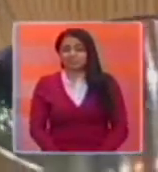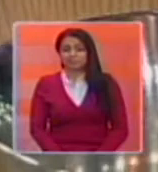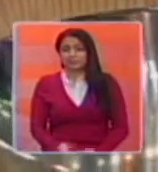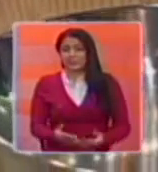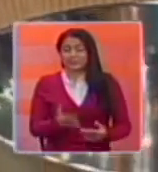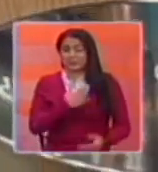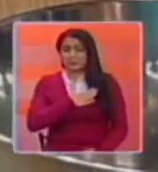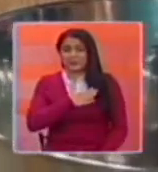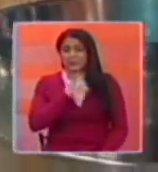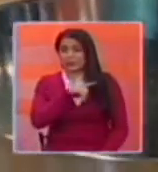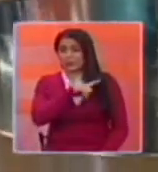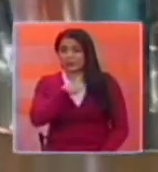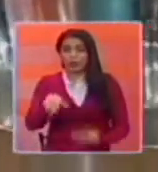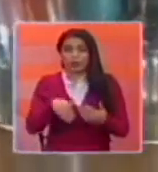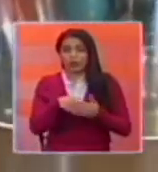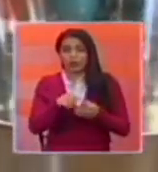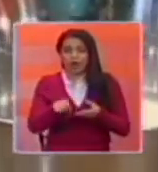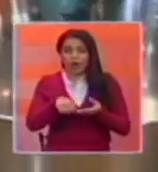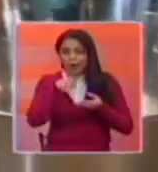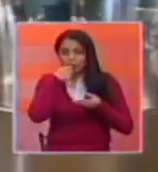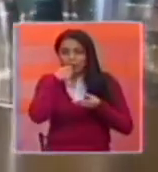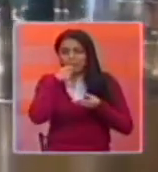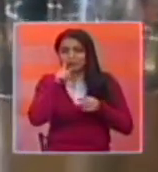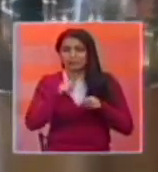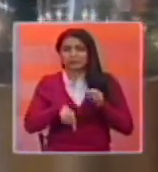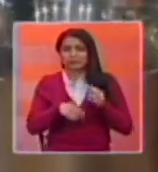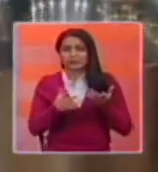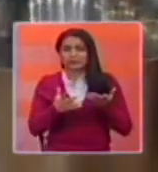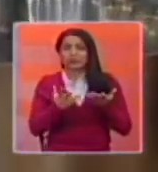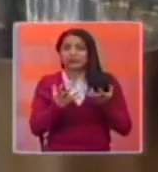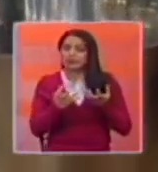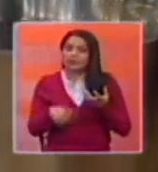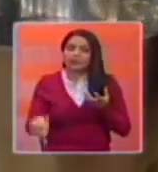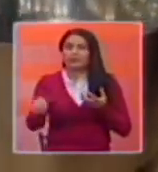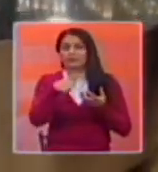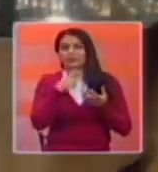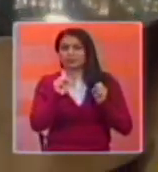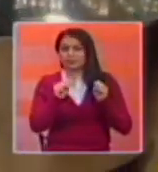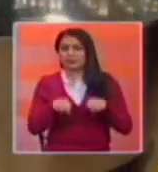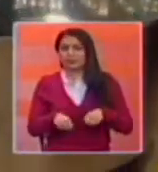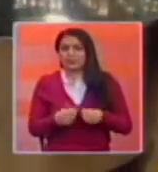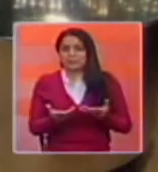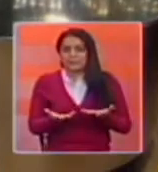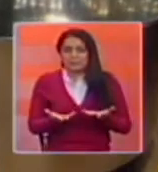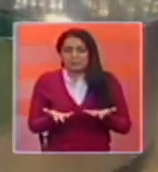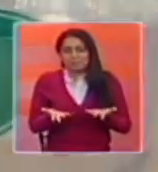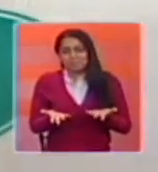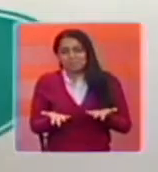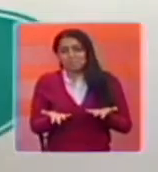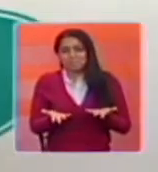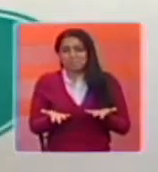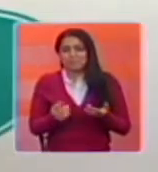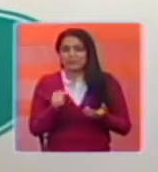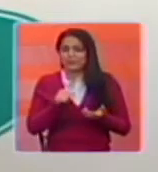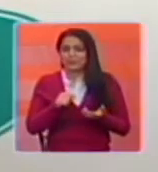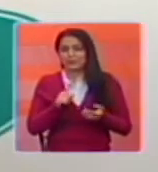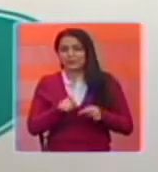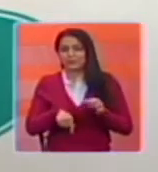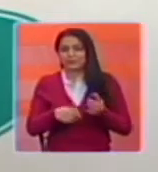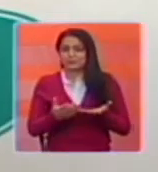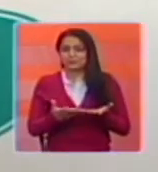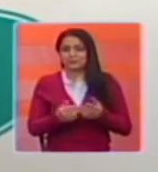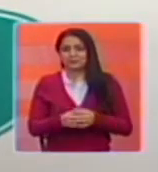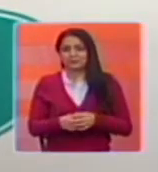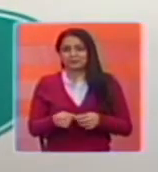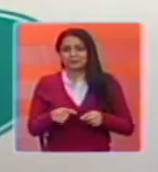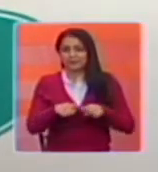puedan probarla todos, porque me encantaría que todos los televidentes prueben todos estos, estos cupcakes que son